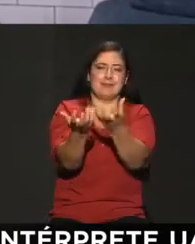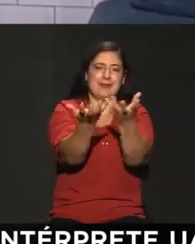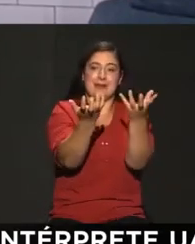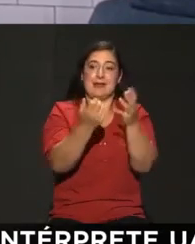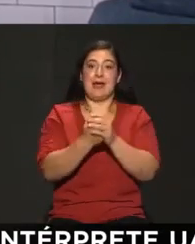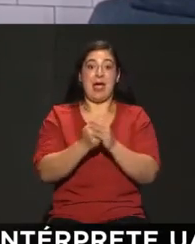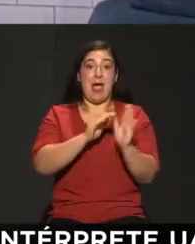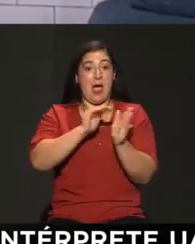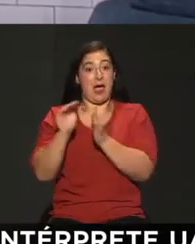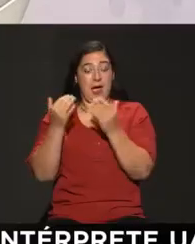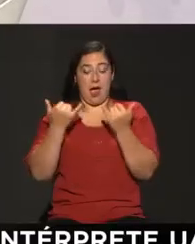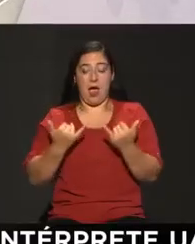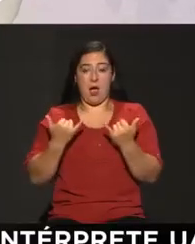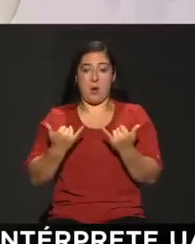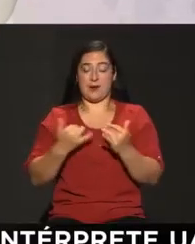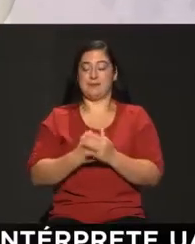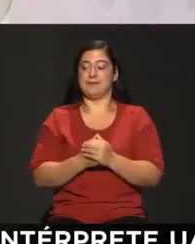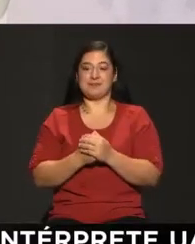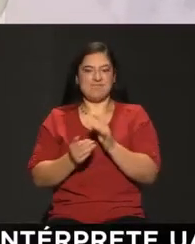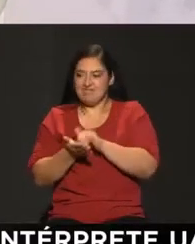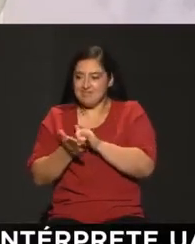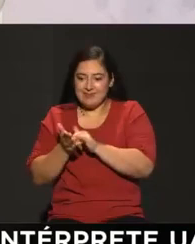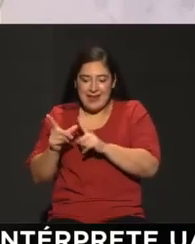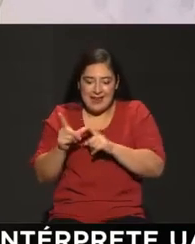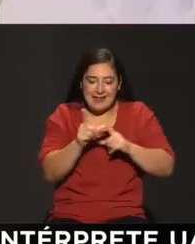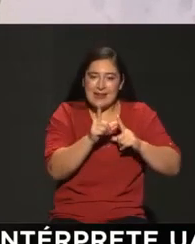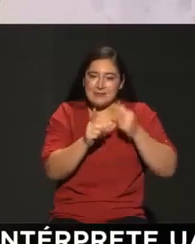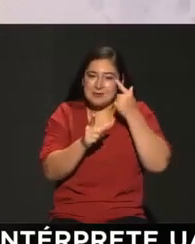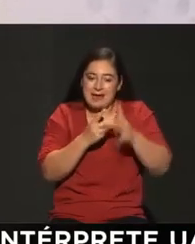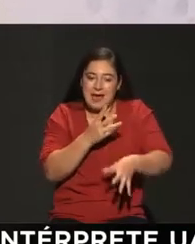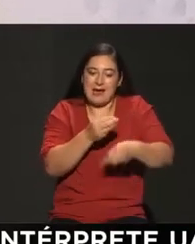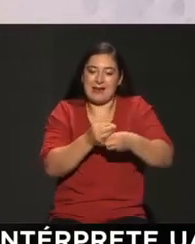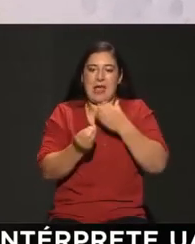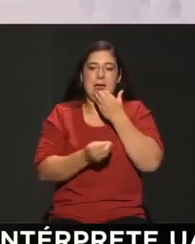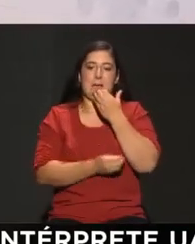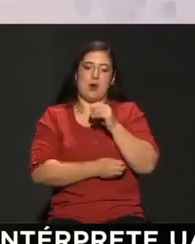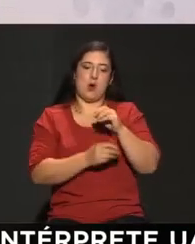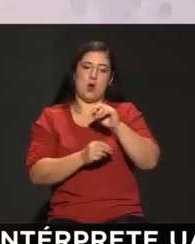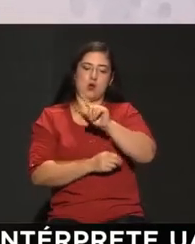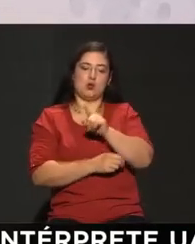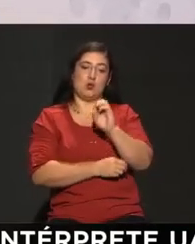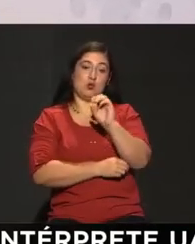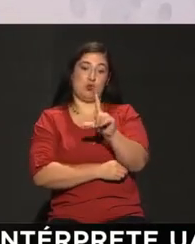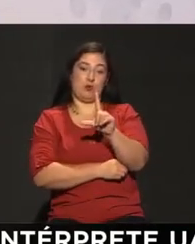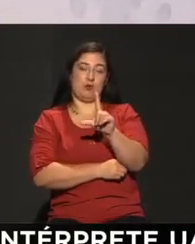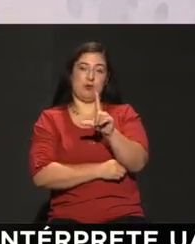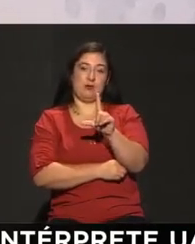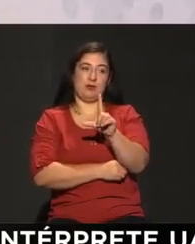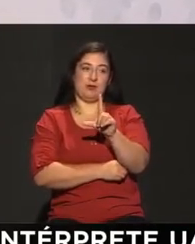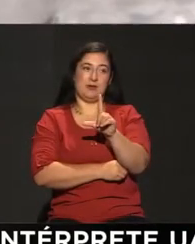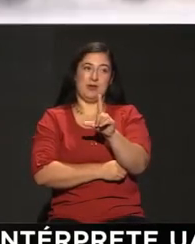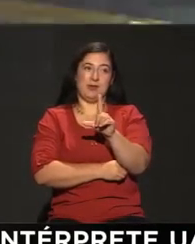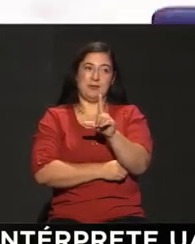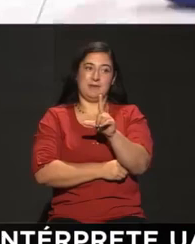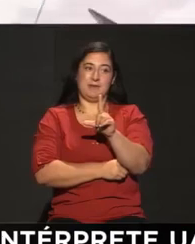las mismas letras vamos a entrarle una variación. ¿Qué te parece si de un sol, sí, que por ejemplo, tenemos este